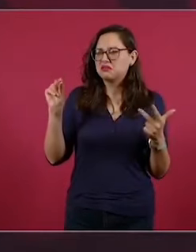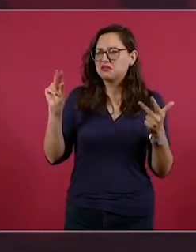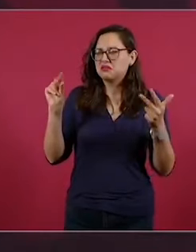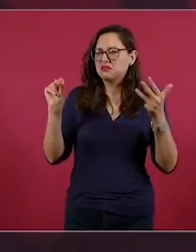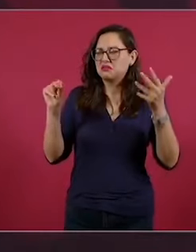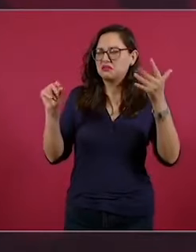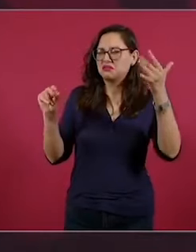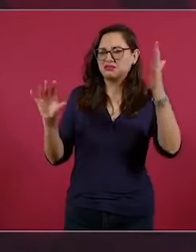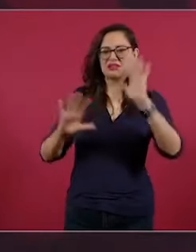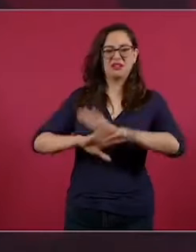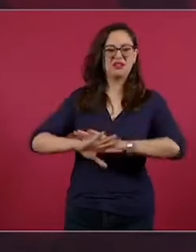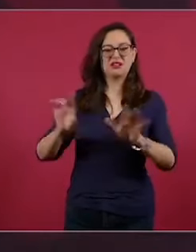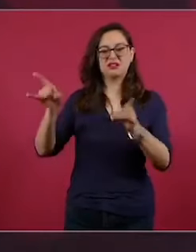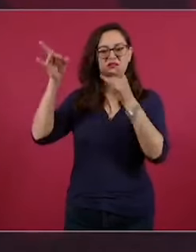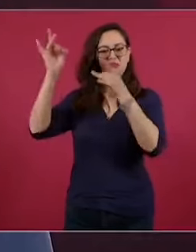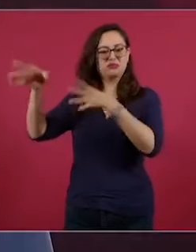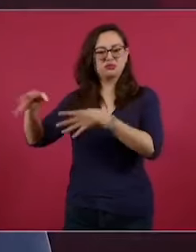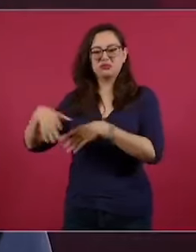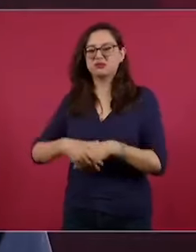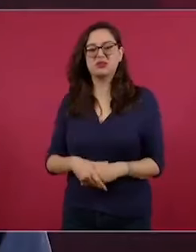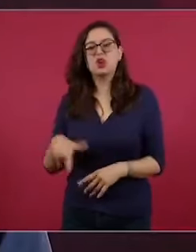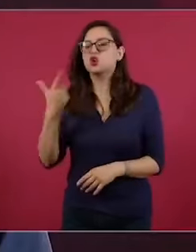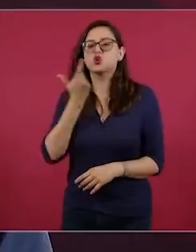no porque es irracional